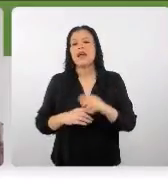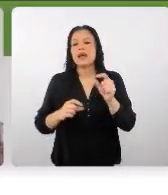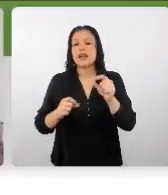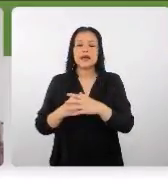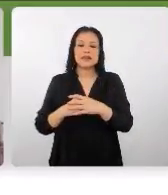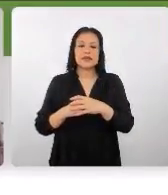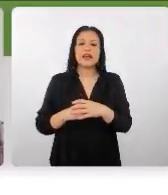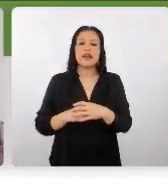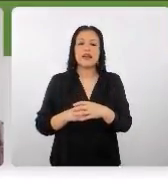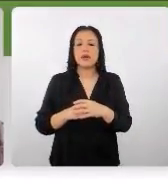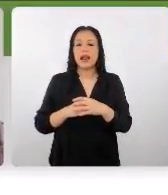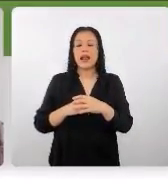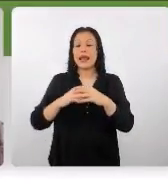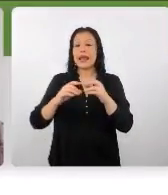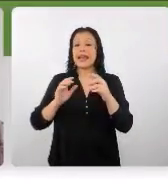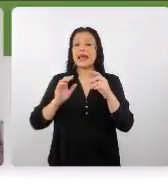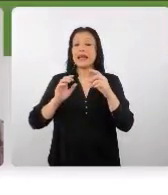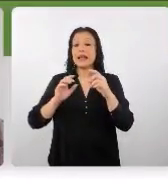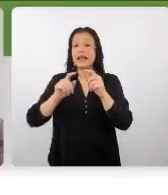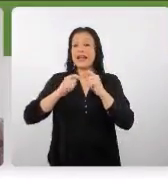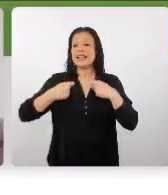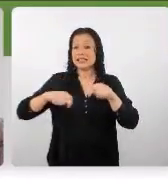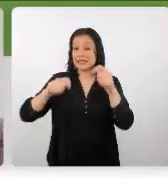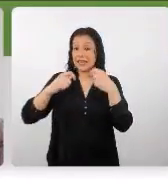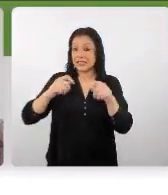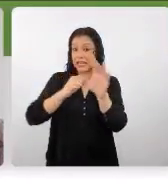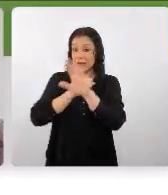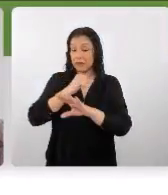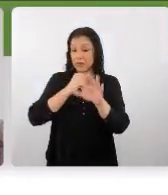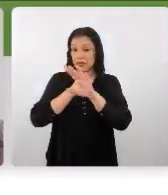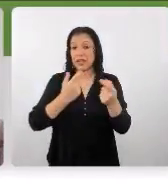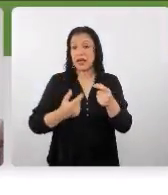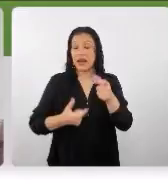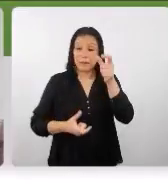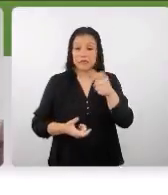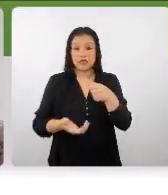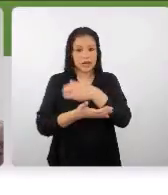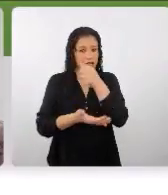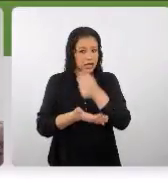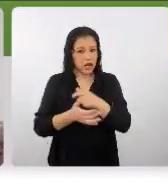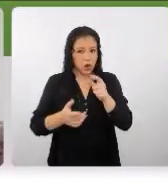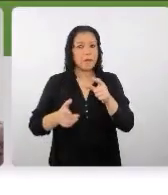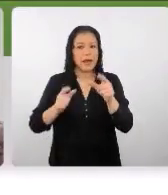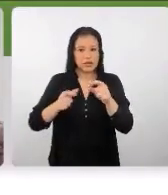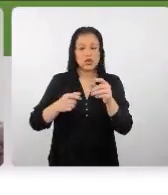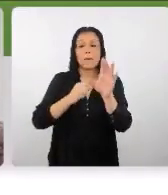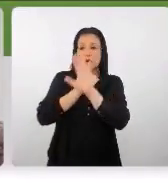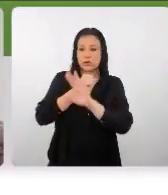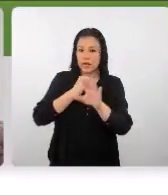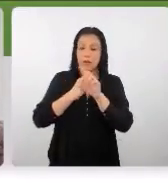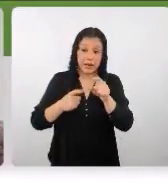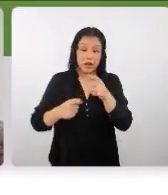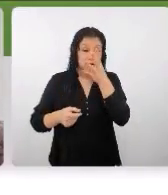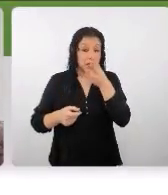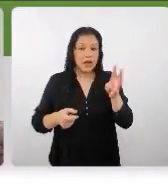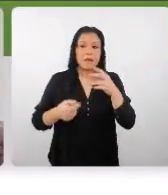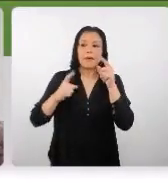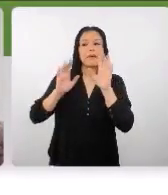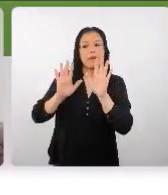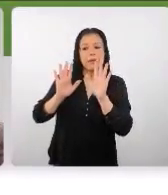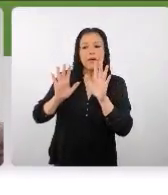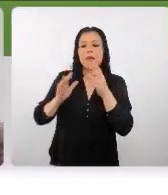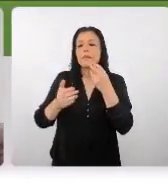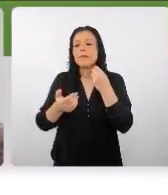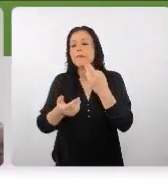Organizer License, que protege al consumidor final. Miren hasta qué punto ellos se preocupan mucho por el